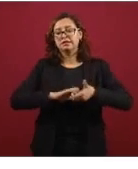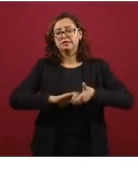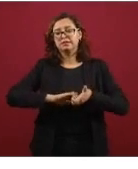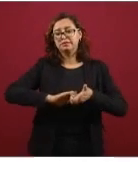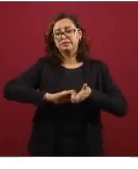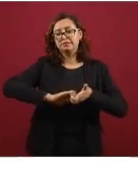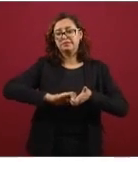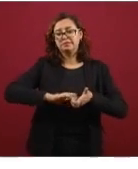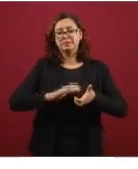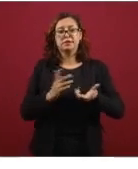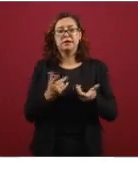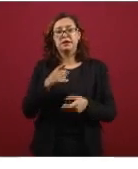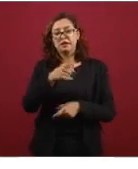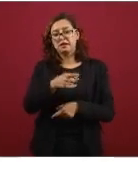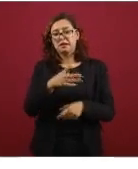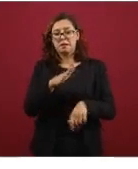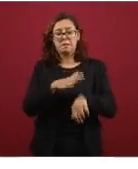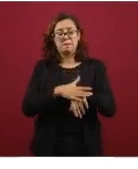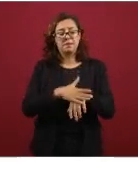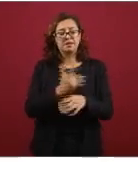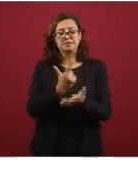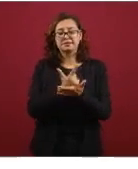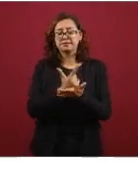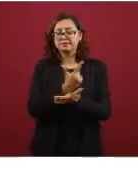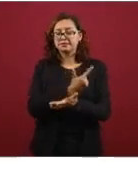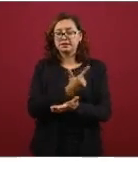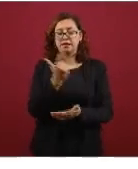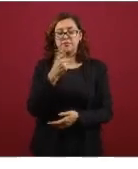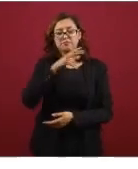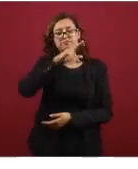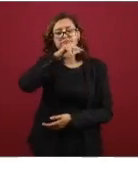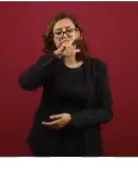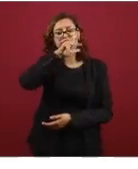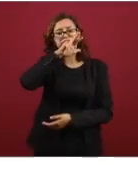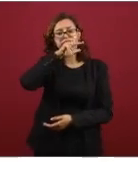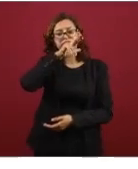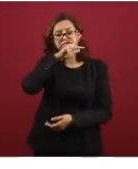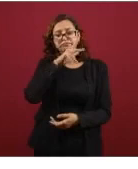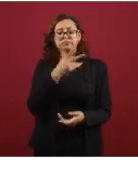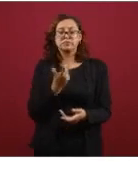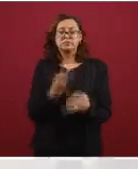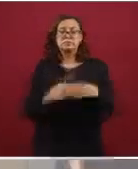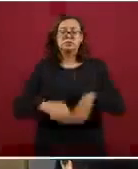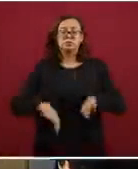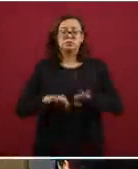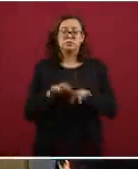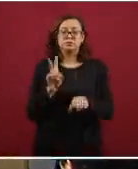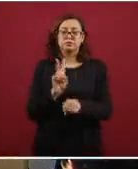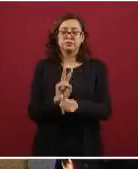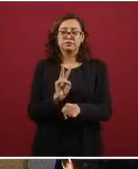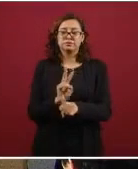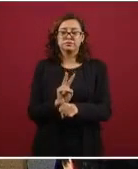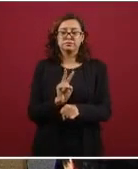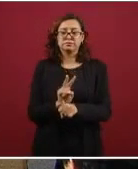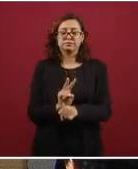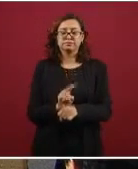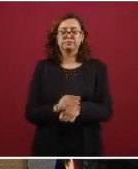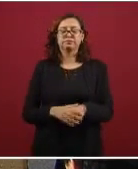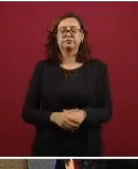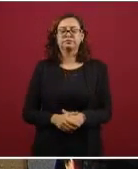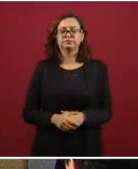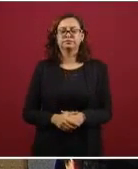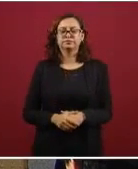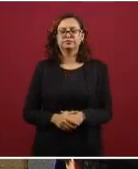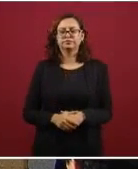que es nuestra preocupación principalísima y la razón por la cual estos operativos son tan importantes. Aquí algunas, les voy a